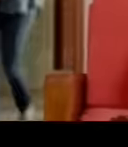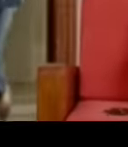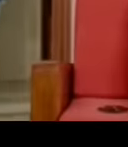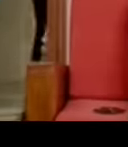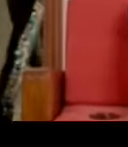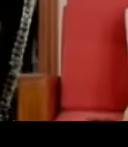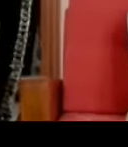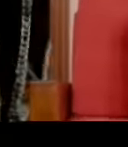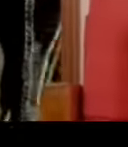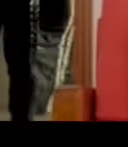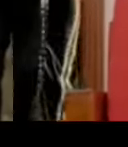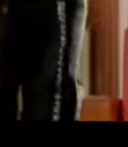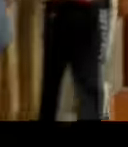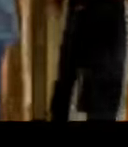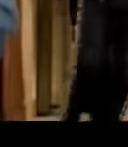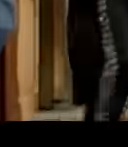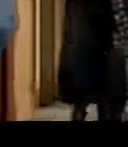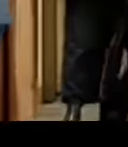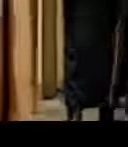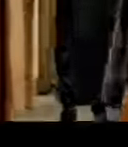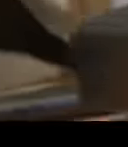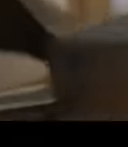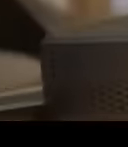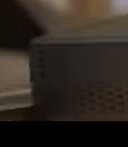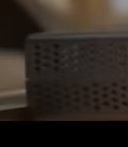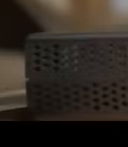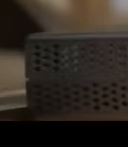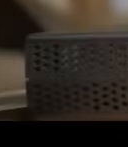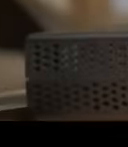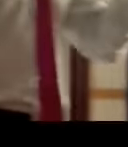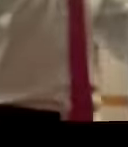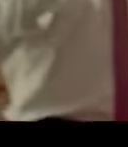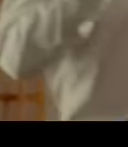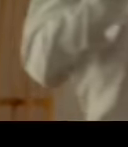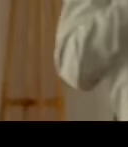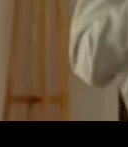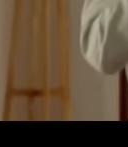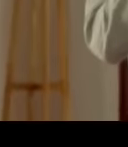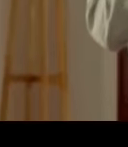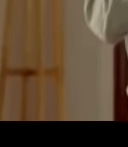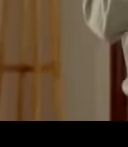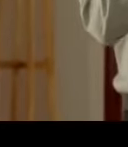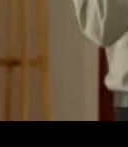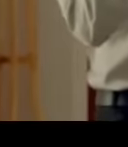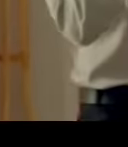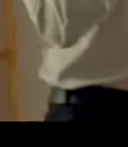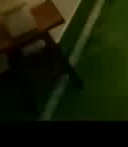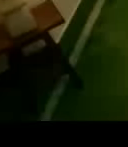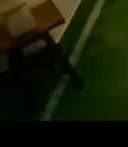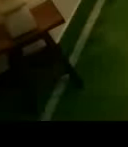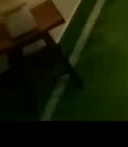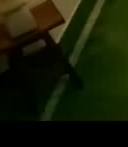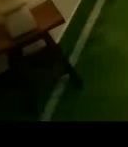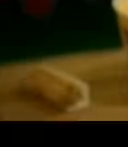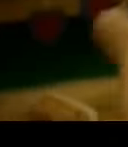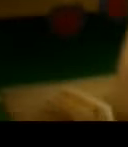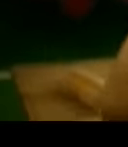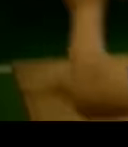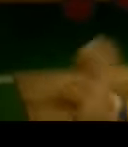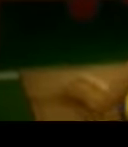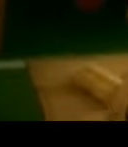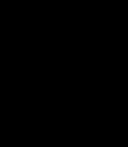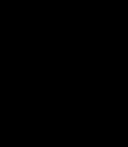Todo en un plan de 40,90 más impuestos mensuales con instalación inmediata. Llama al 500-0000. Claro Hogar es más entretenimiento